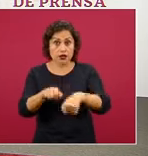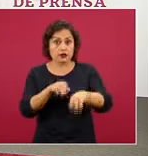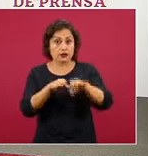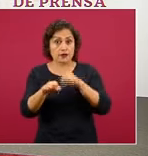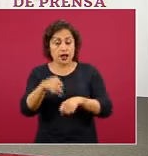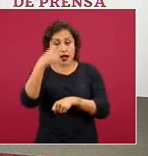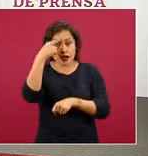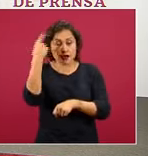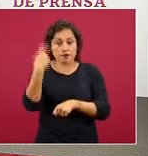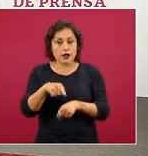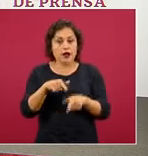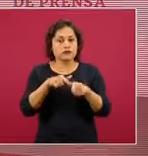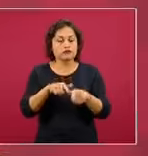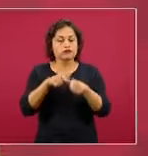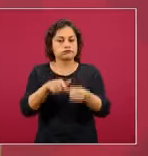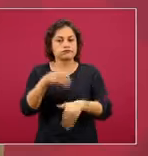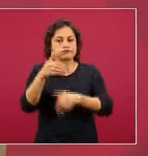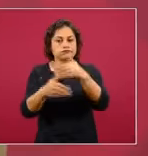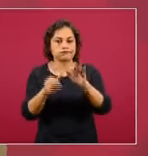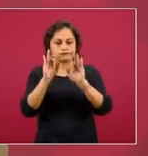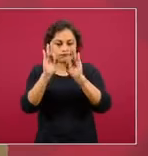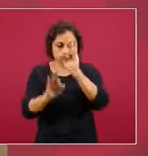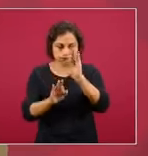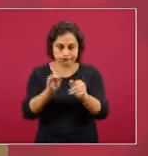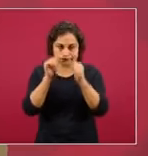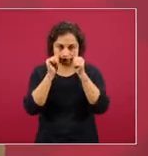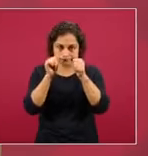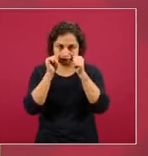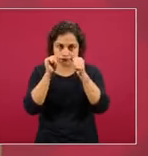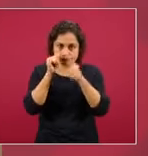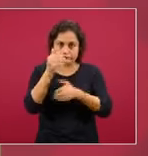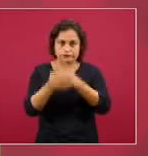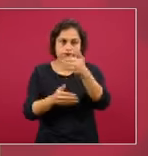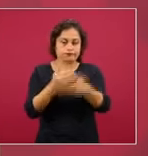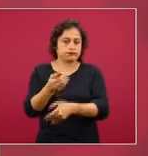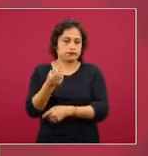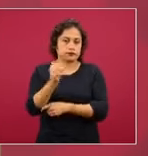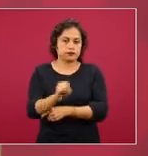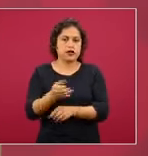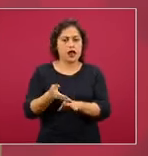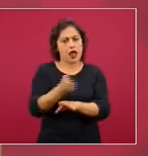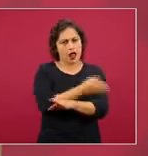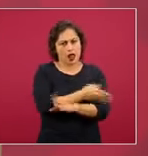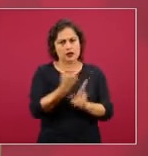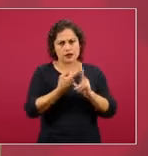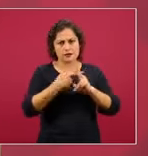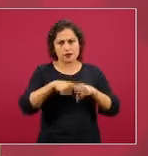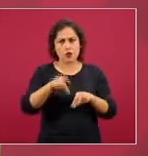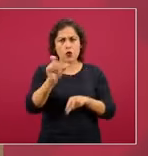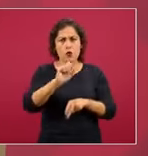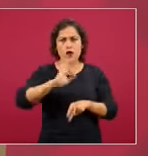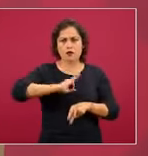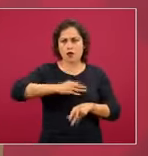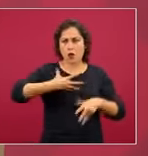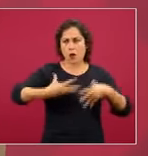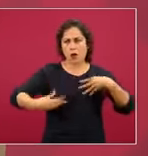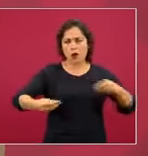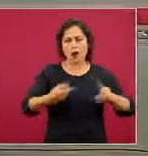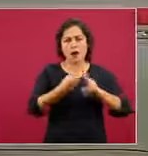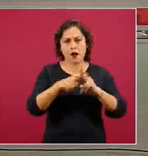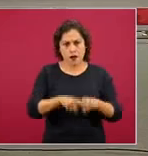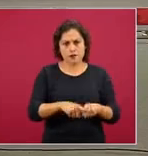de que podamos tener también el proceso que también se inició desde la pandemia de incrementar todo este proceso